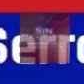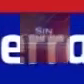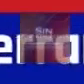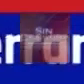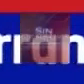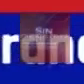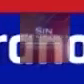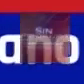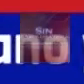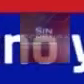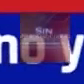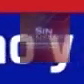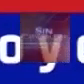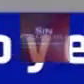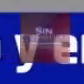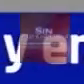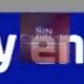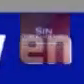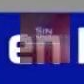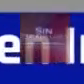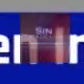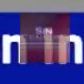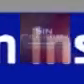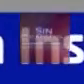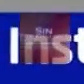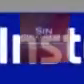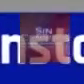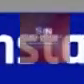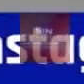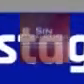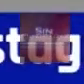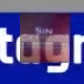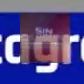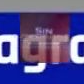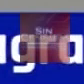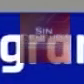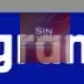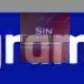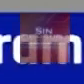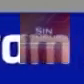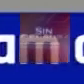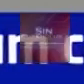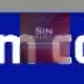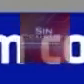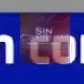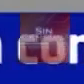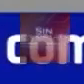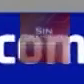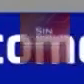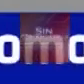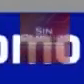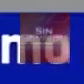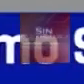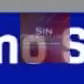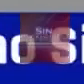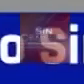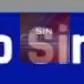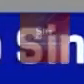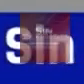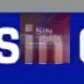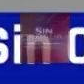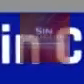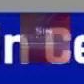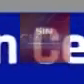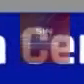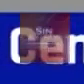poca cosa, ¿no? Pero aún así creo que hay que cuidar las formas y esta gente no está cuidando